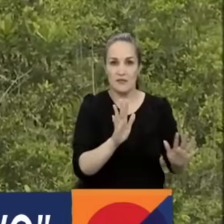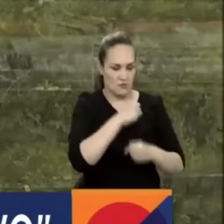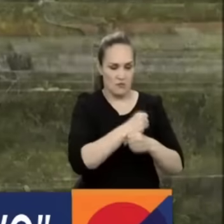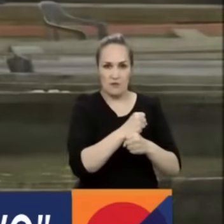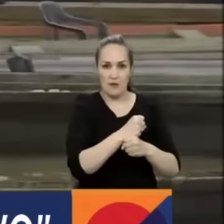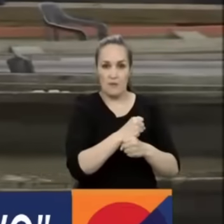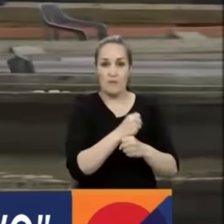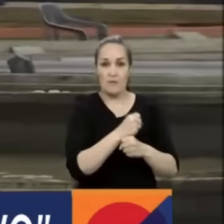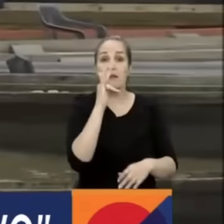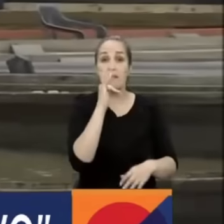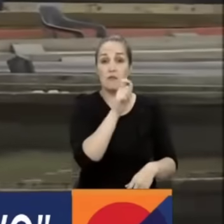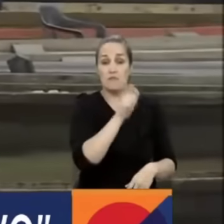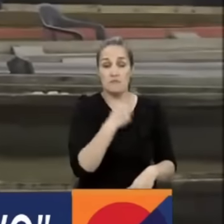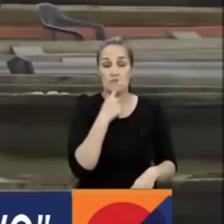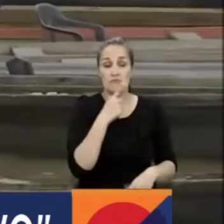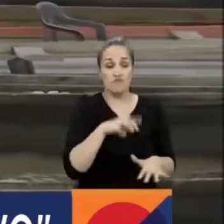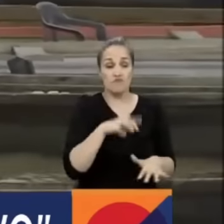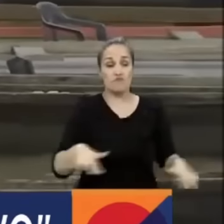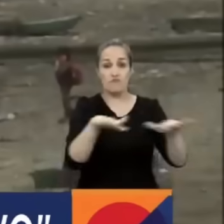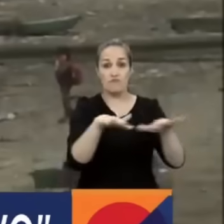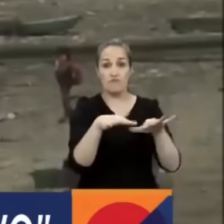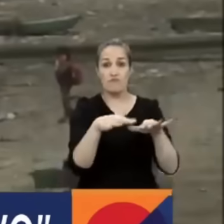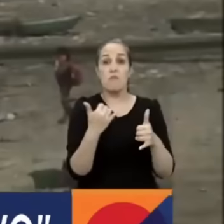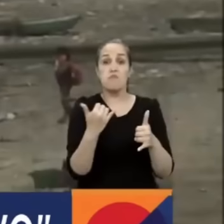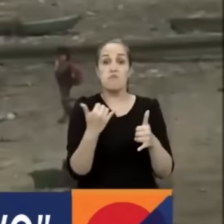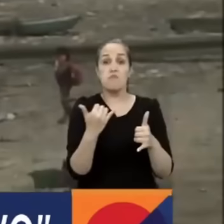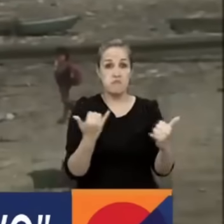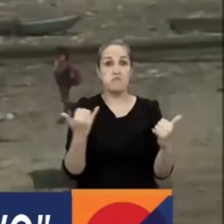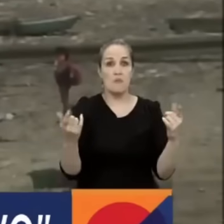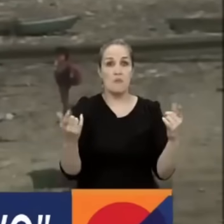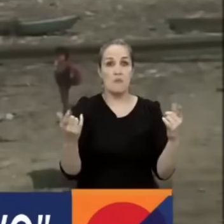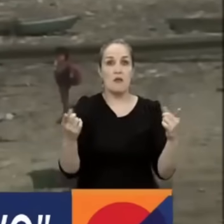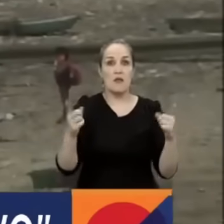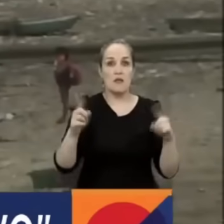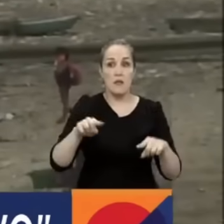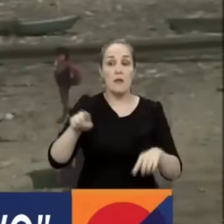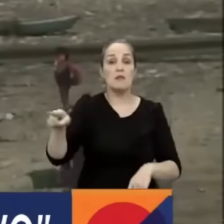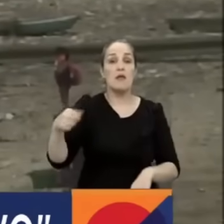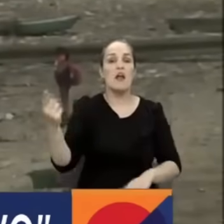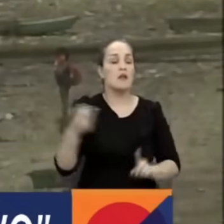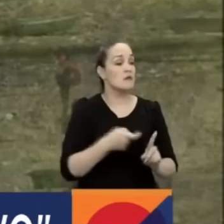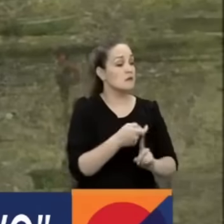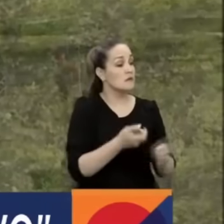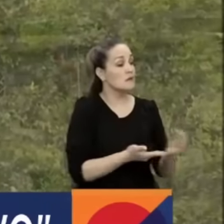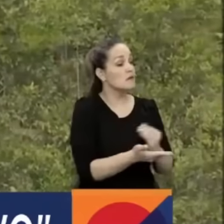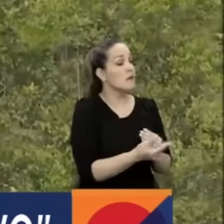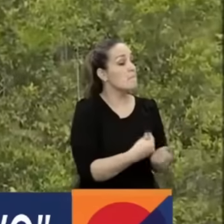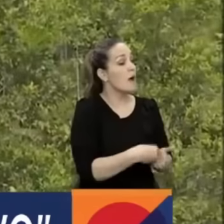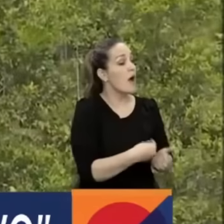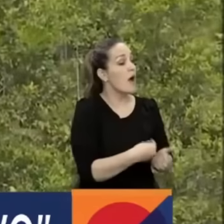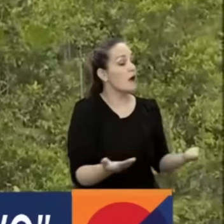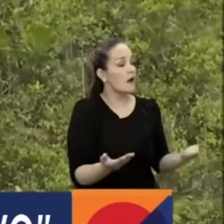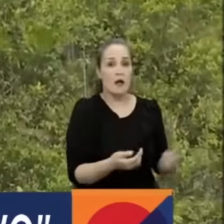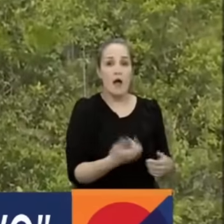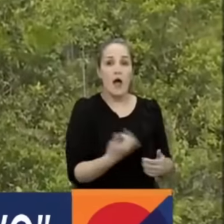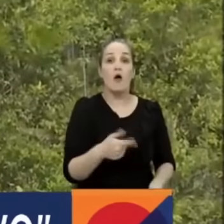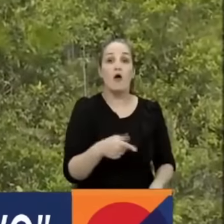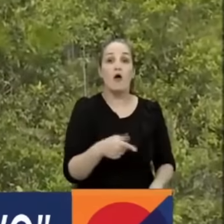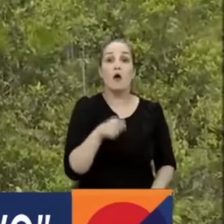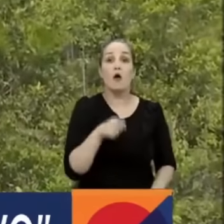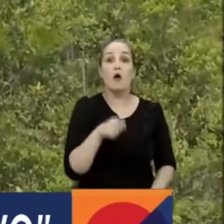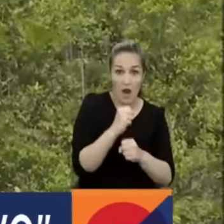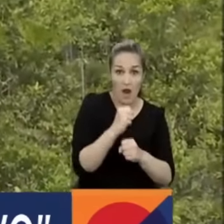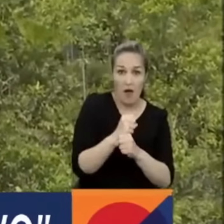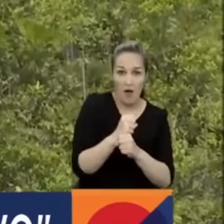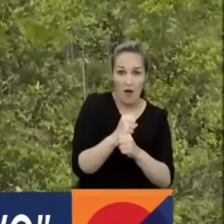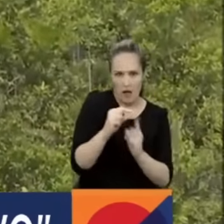su testimonio, en la zona también son permanentes las llamadas vacunas. Si van a trabajar aquí, hablen con el dueño del terreno,